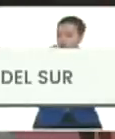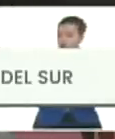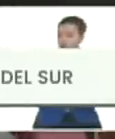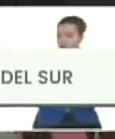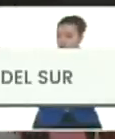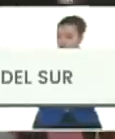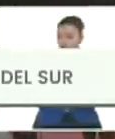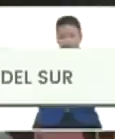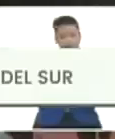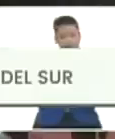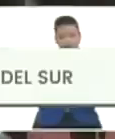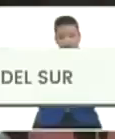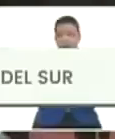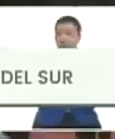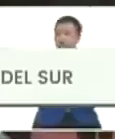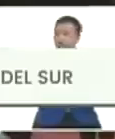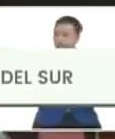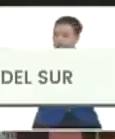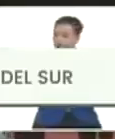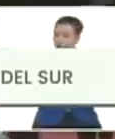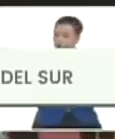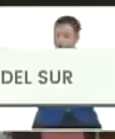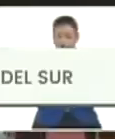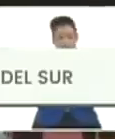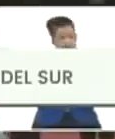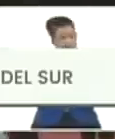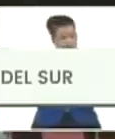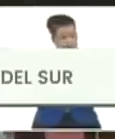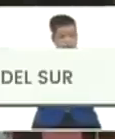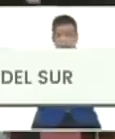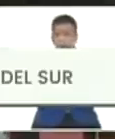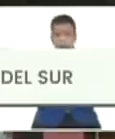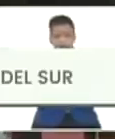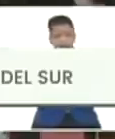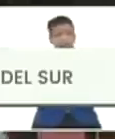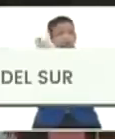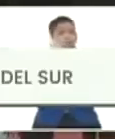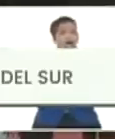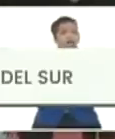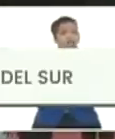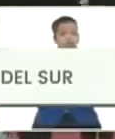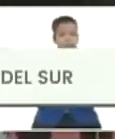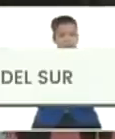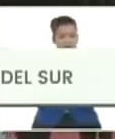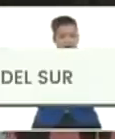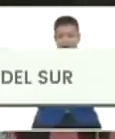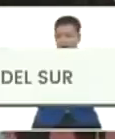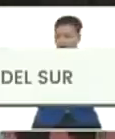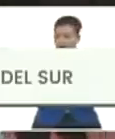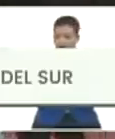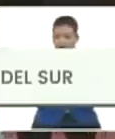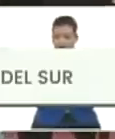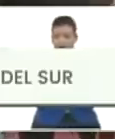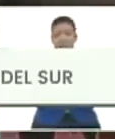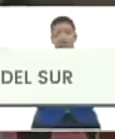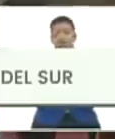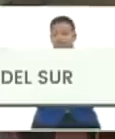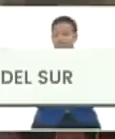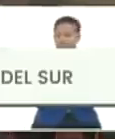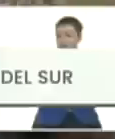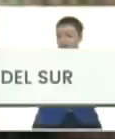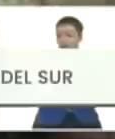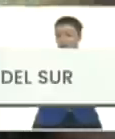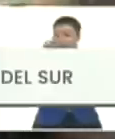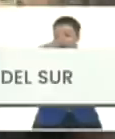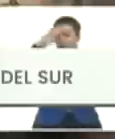con Sucre y Bolívar. Seguimos pa'lante, pa' encima latino. No hay visa que nos pare. Desde la Patagonia hasta el río Bravo,